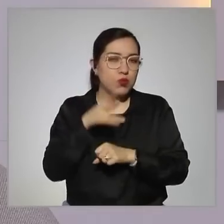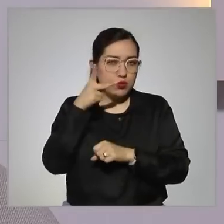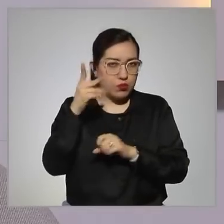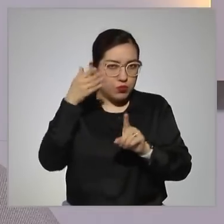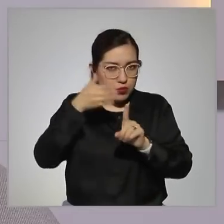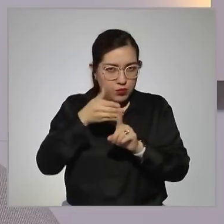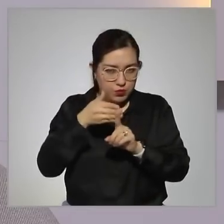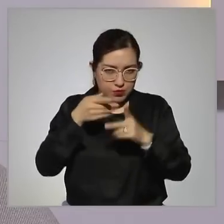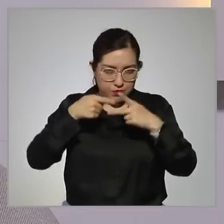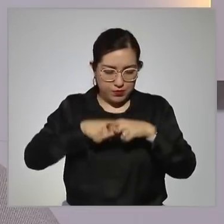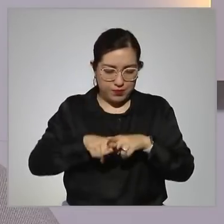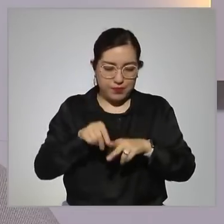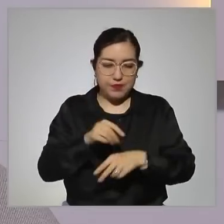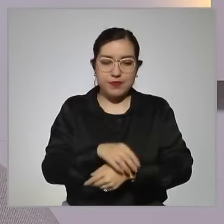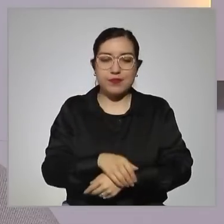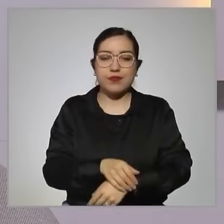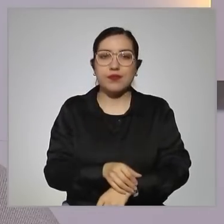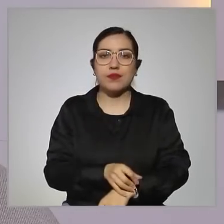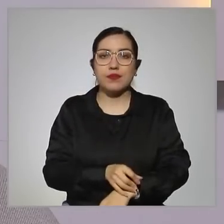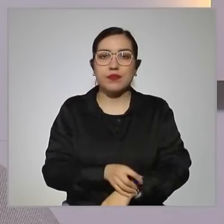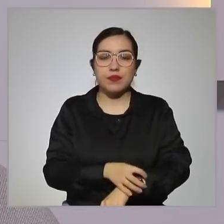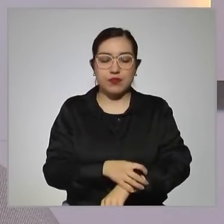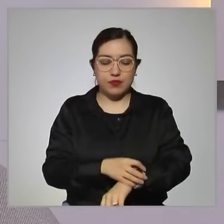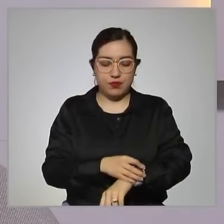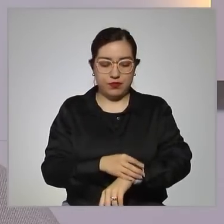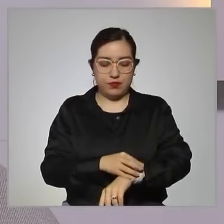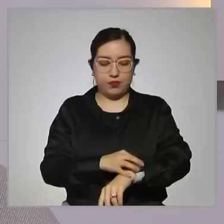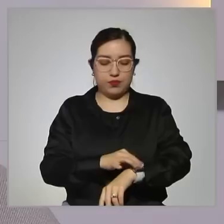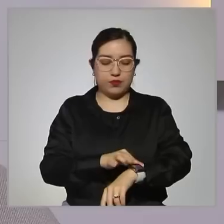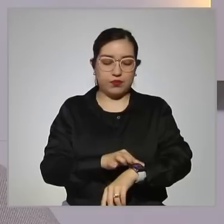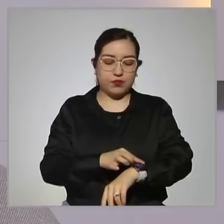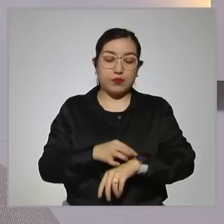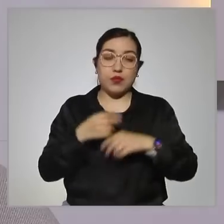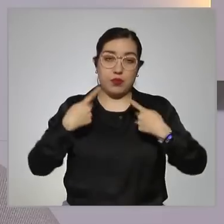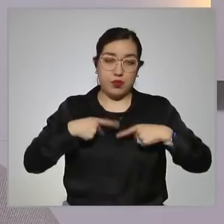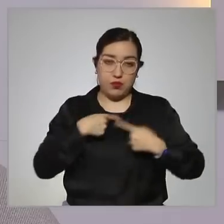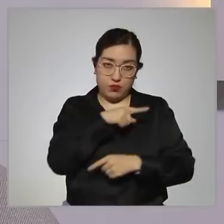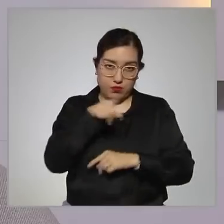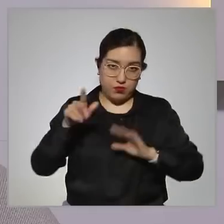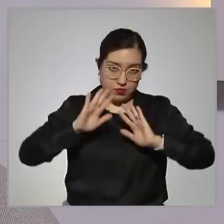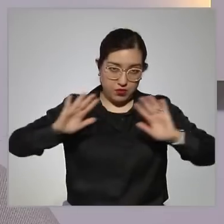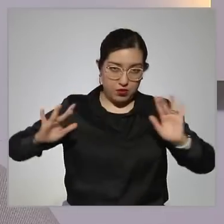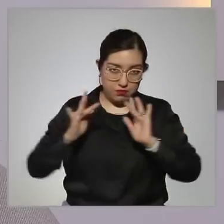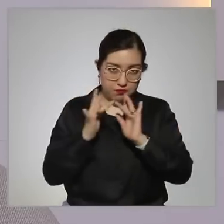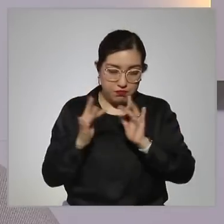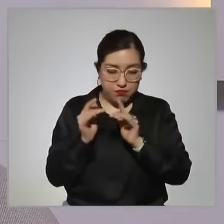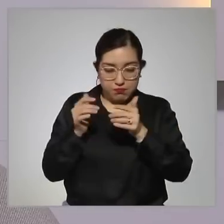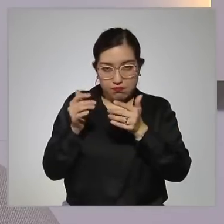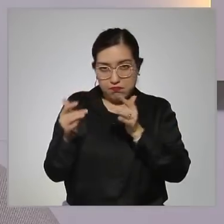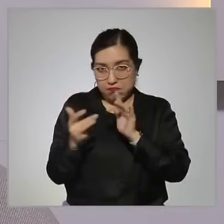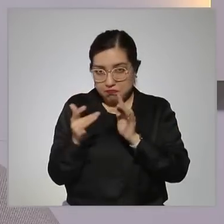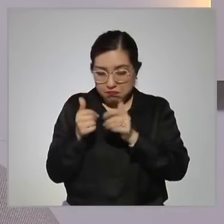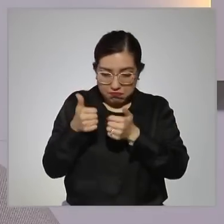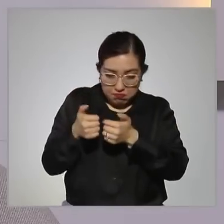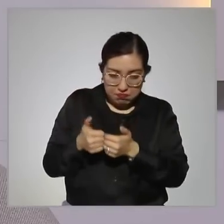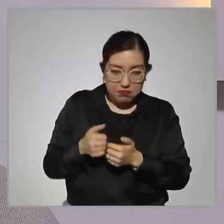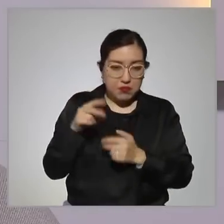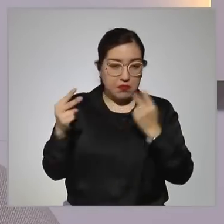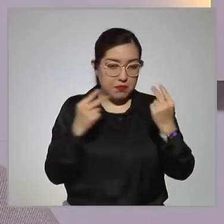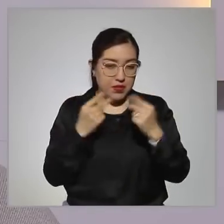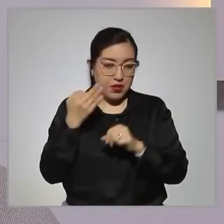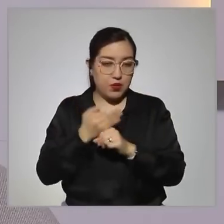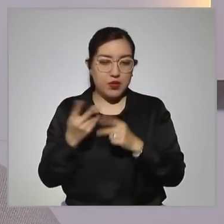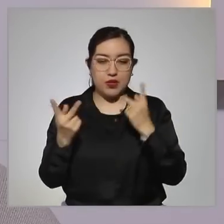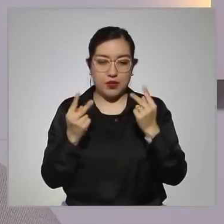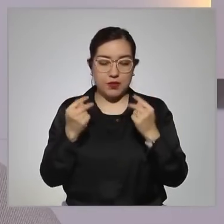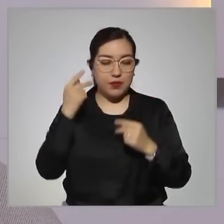como siempre, agradecerle muchísimo a todas las personas que ya nos han escrito y que ya se han tomado el tiempo de también estarnos viendo en la pantalla y en las